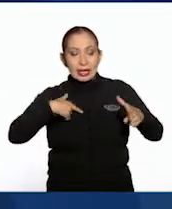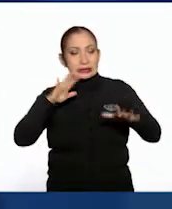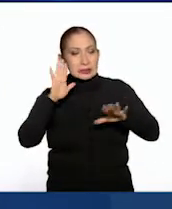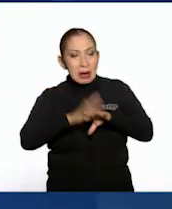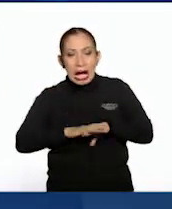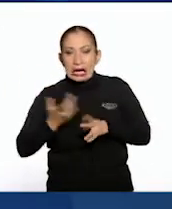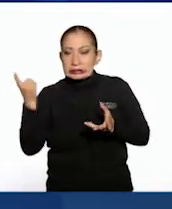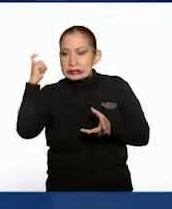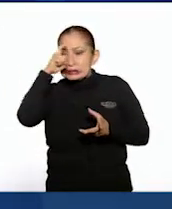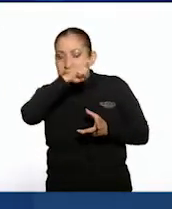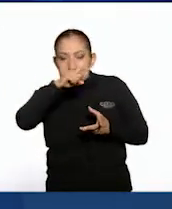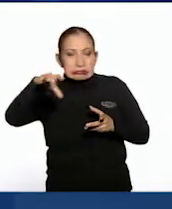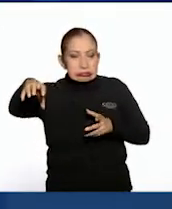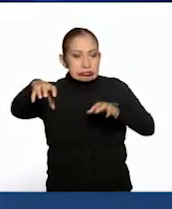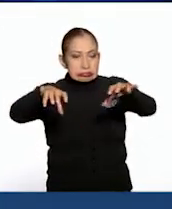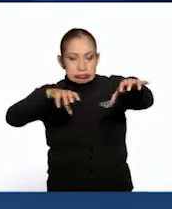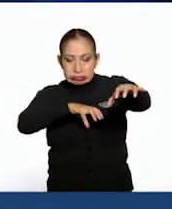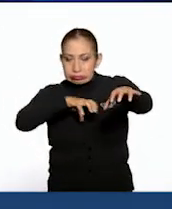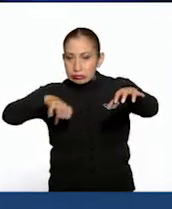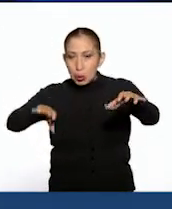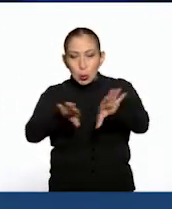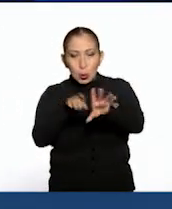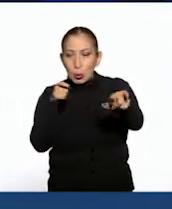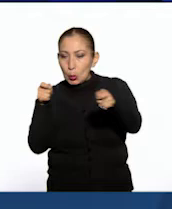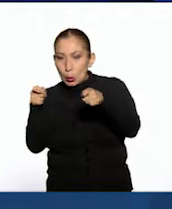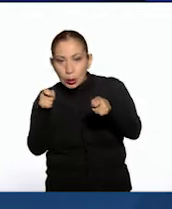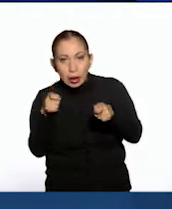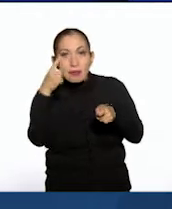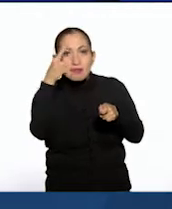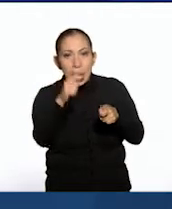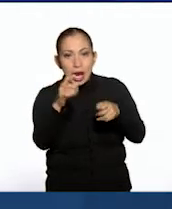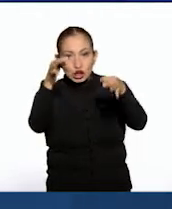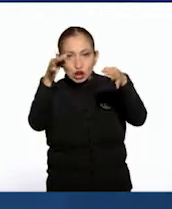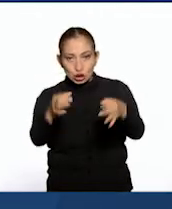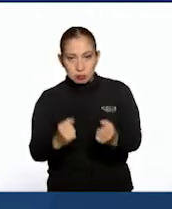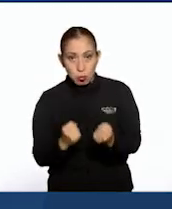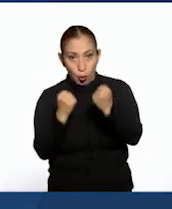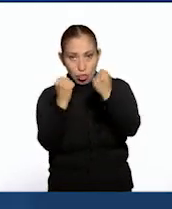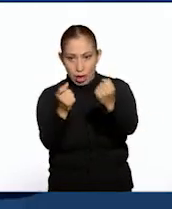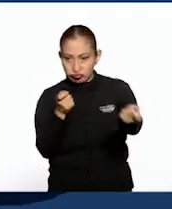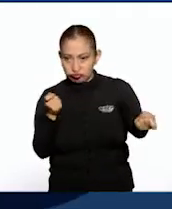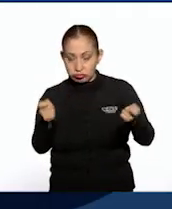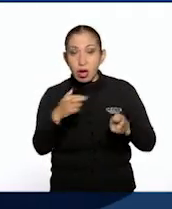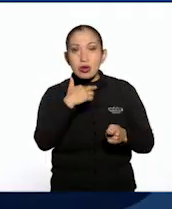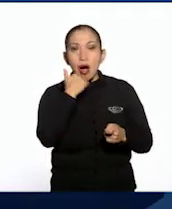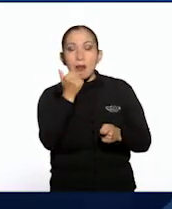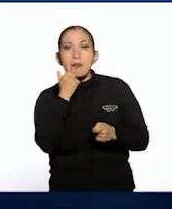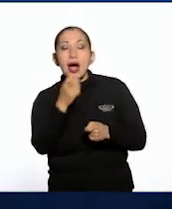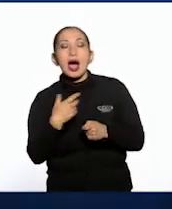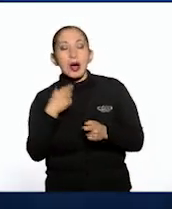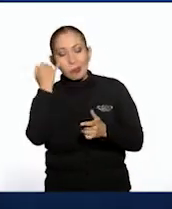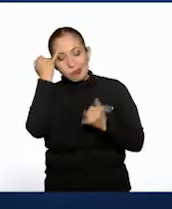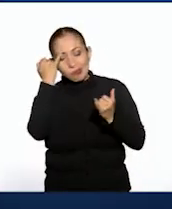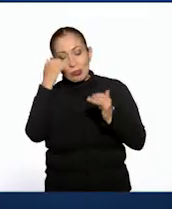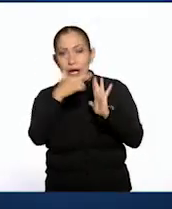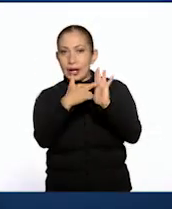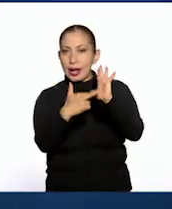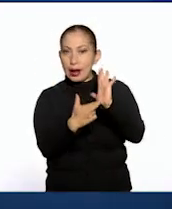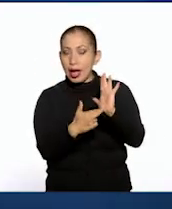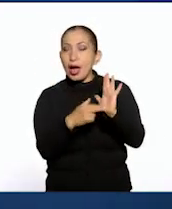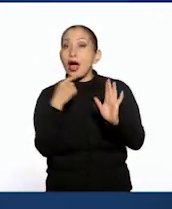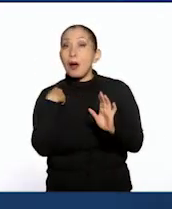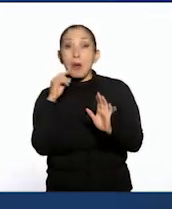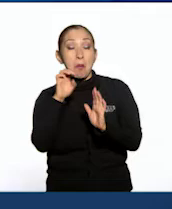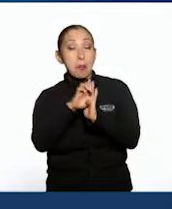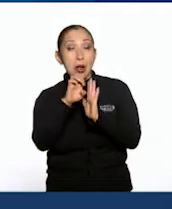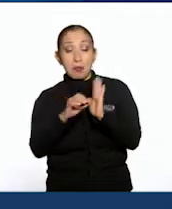cada vez más complejo. Así es que para consolidar su poder, Roma adoptó varias medidas, entre las